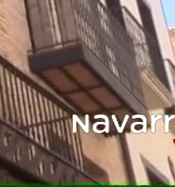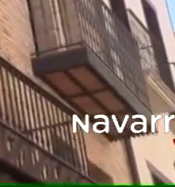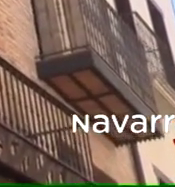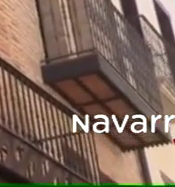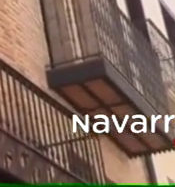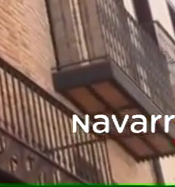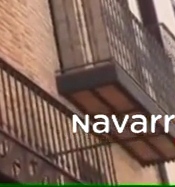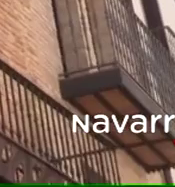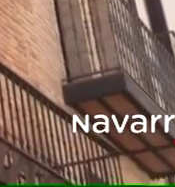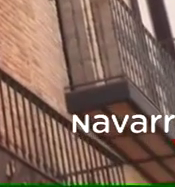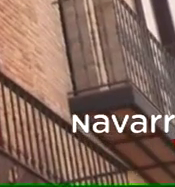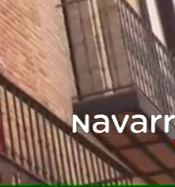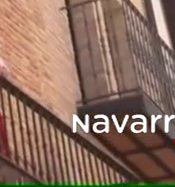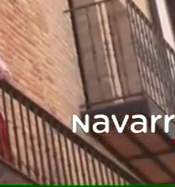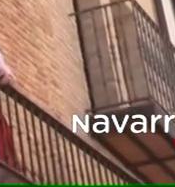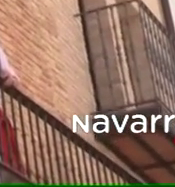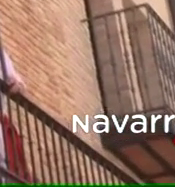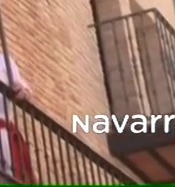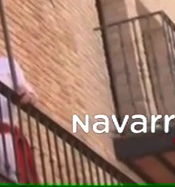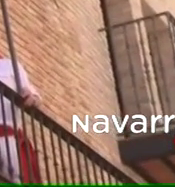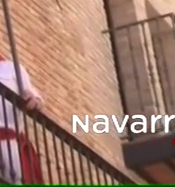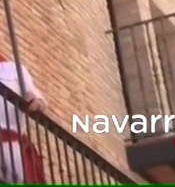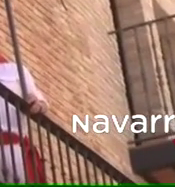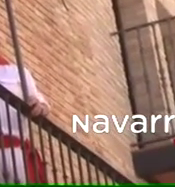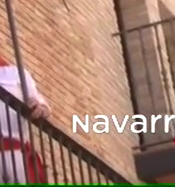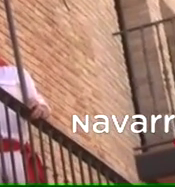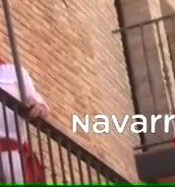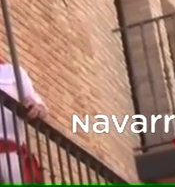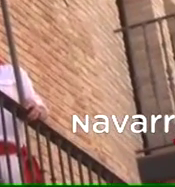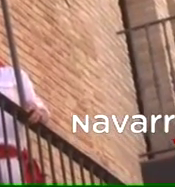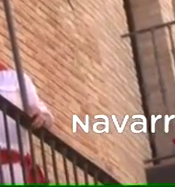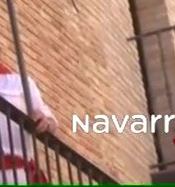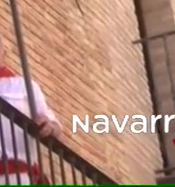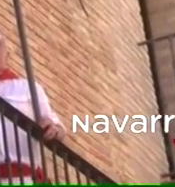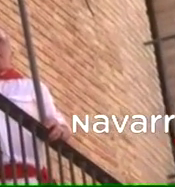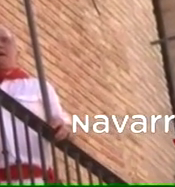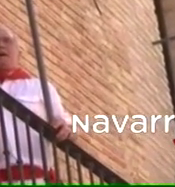Santiago, Santiago, patrón de Puente.